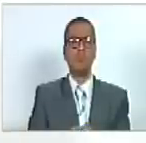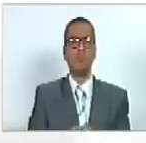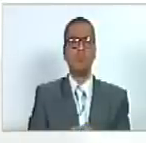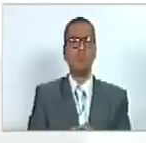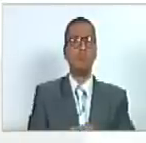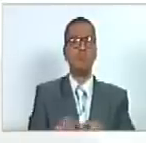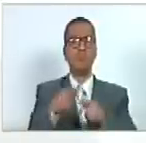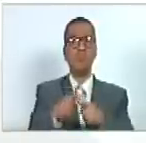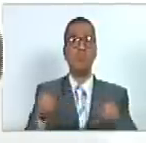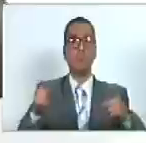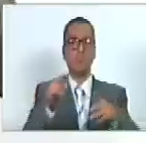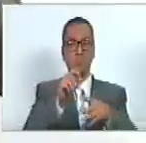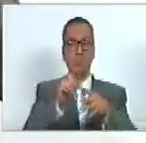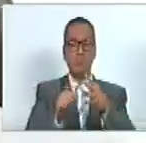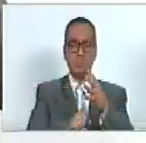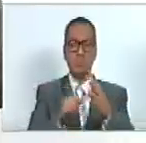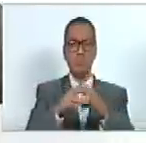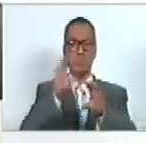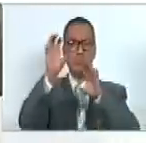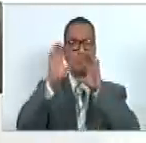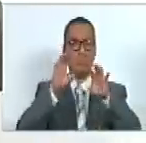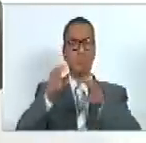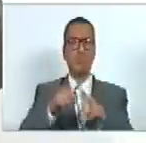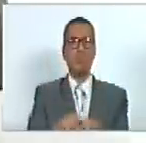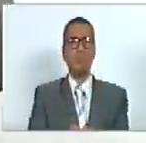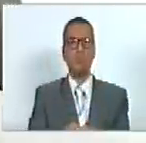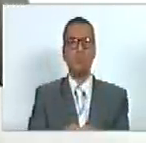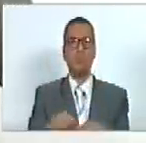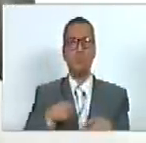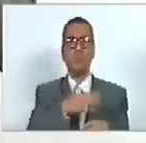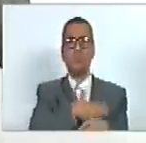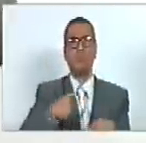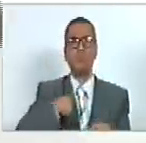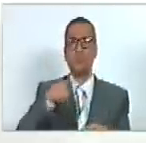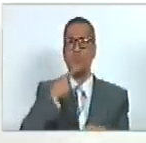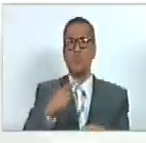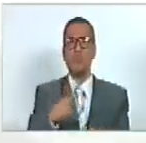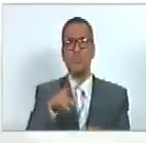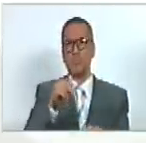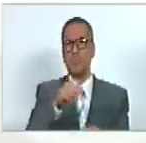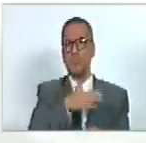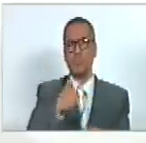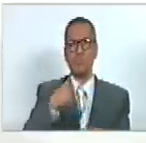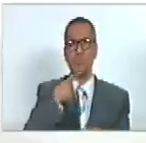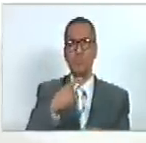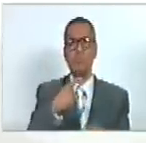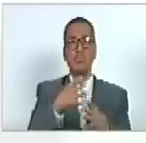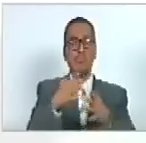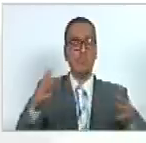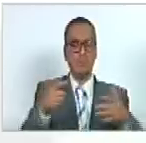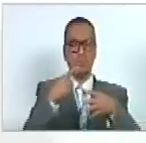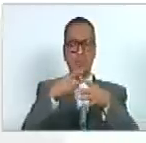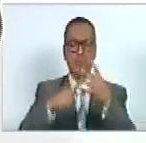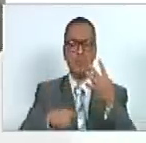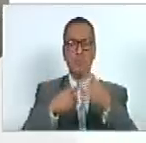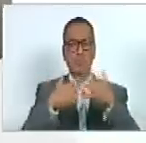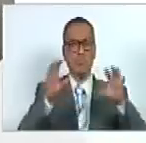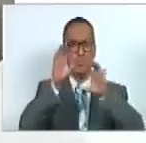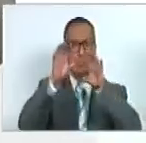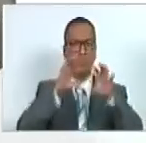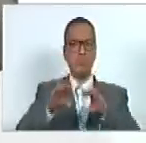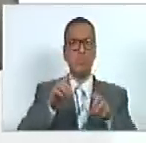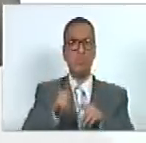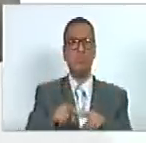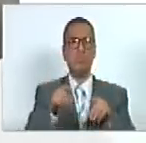Y la gran mayoría de los países, no quisiera mencionarlos, pero la gran mayoría de